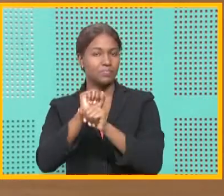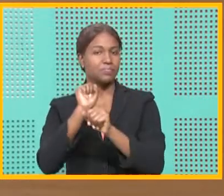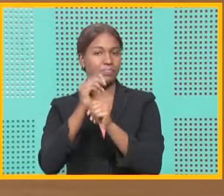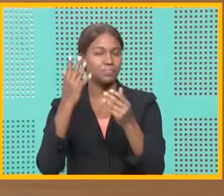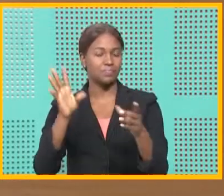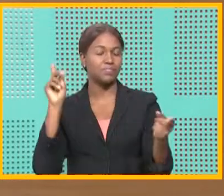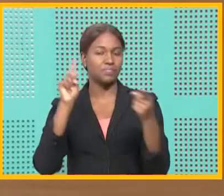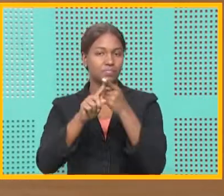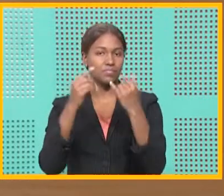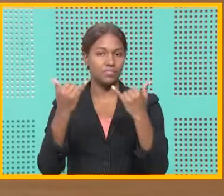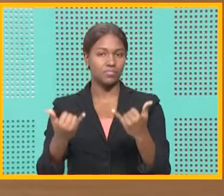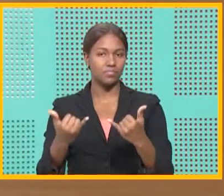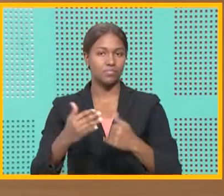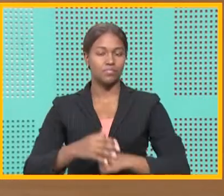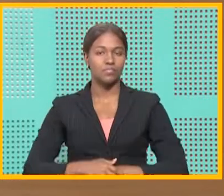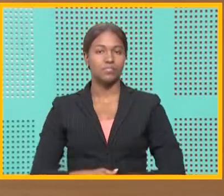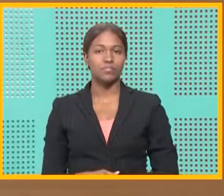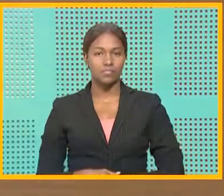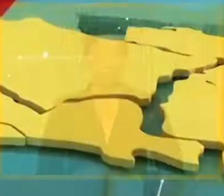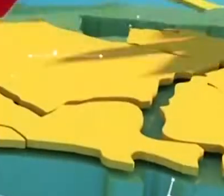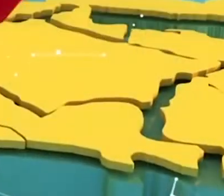informaciones trabajadas hasta este momento.